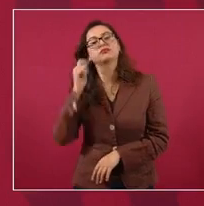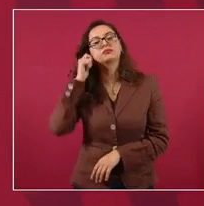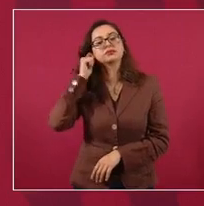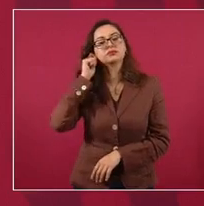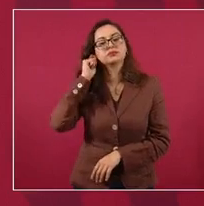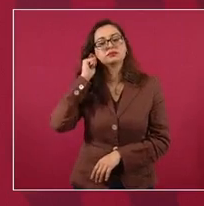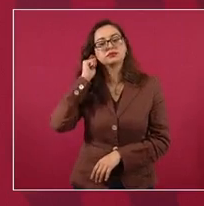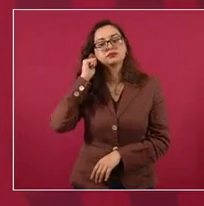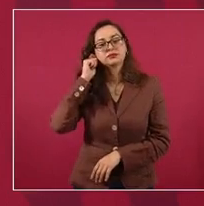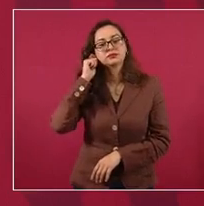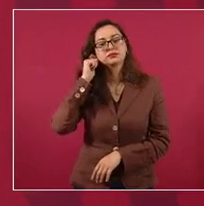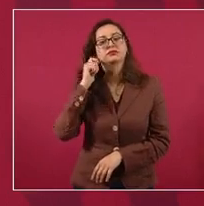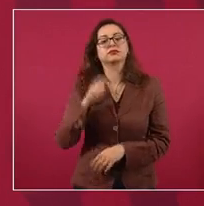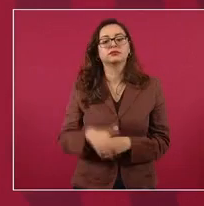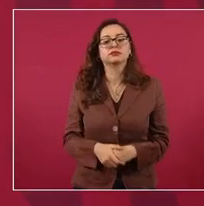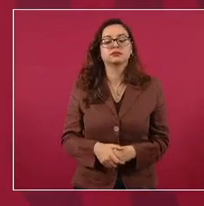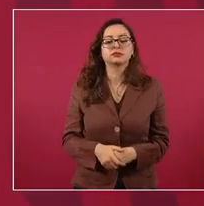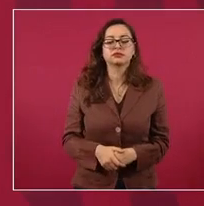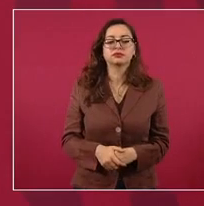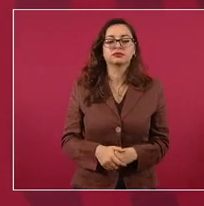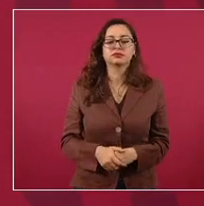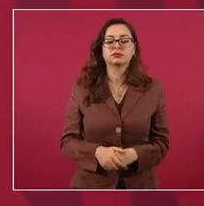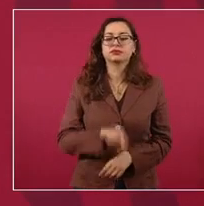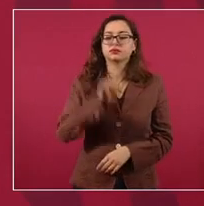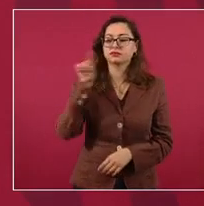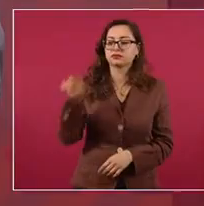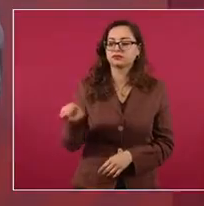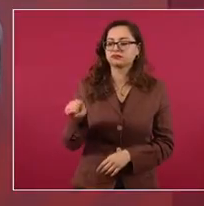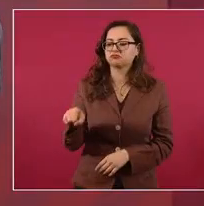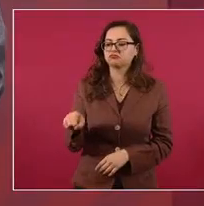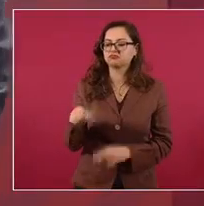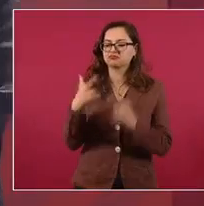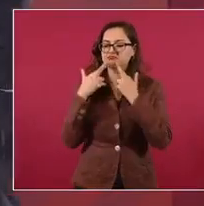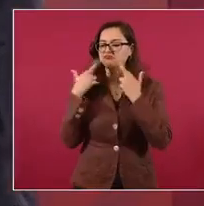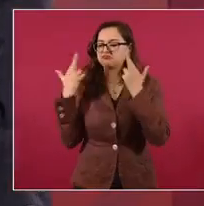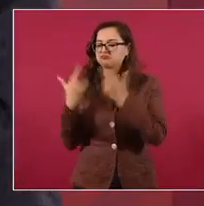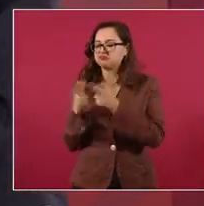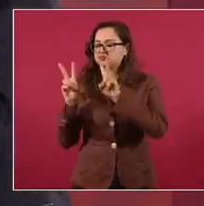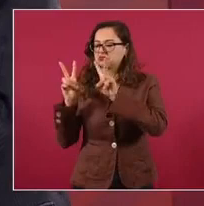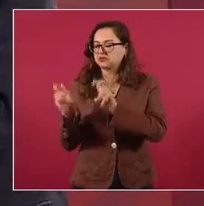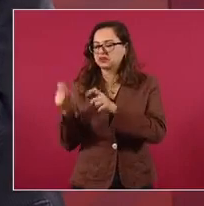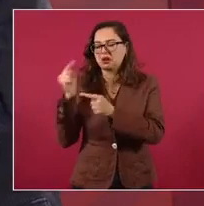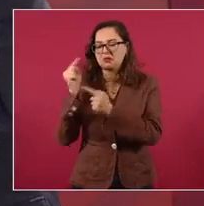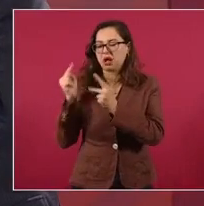Este, tenemos una reunión para tratar 2-3 asuntos en La Paz.